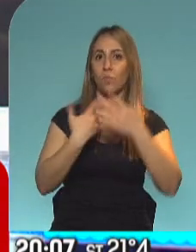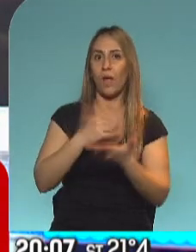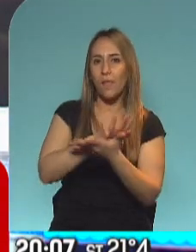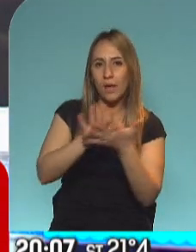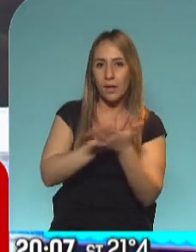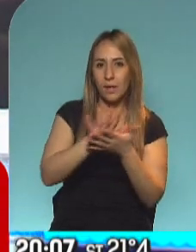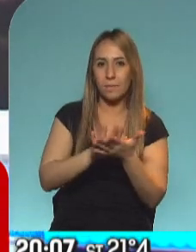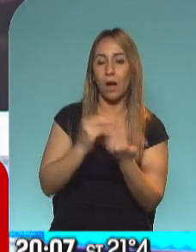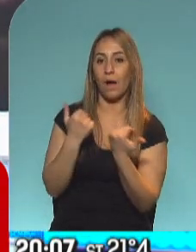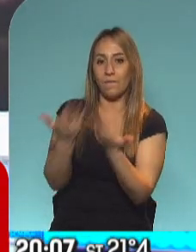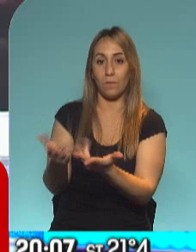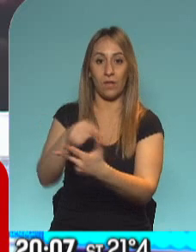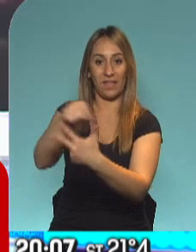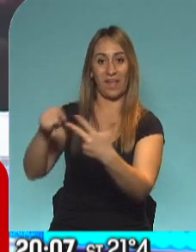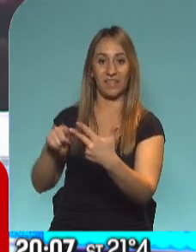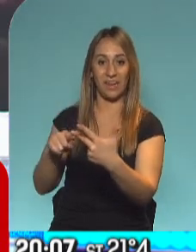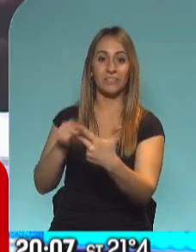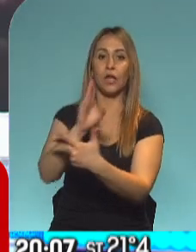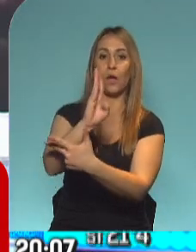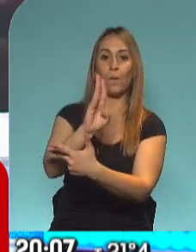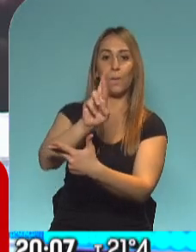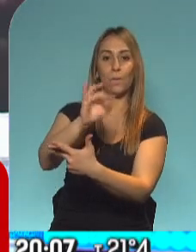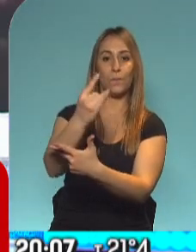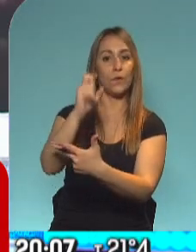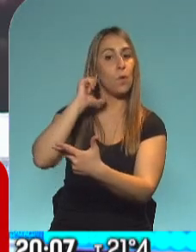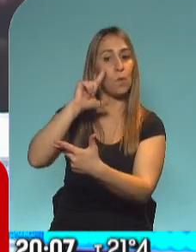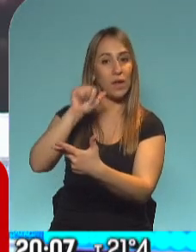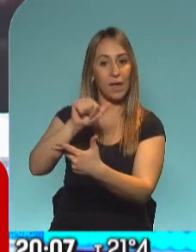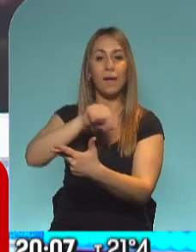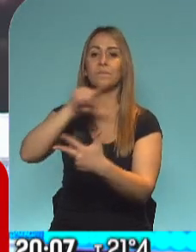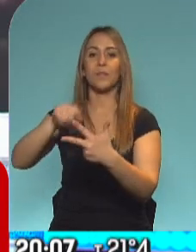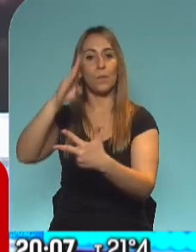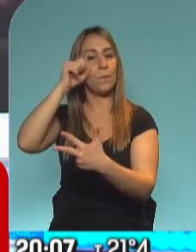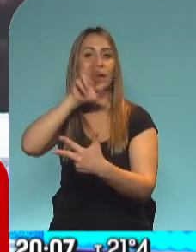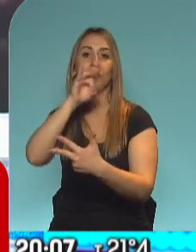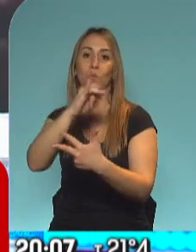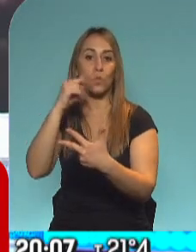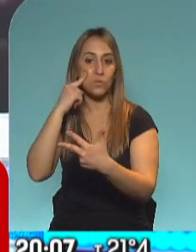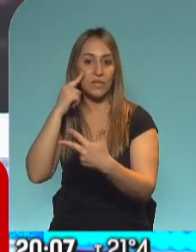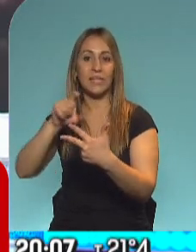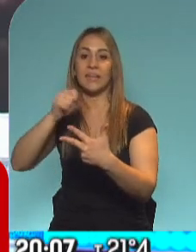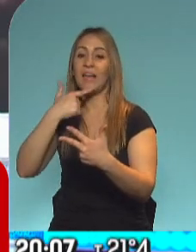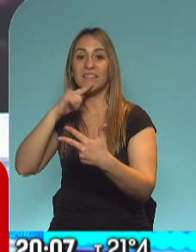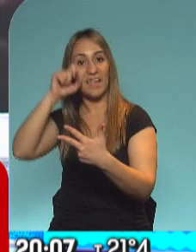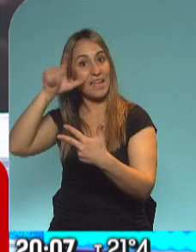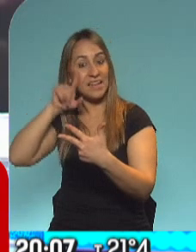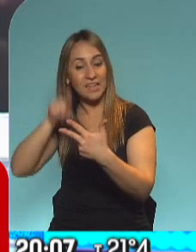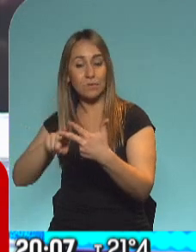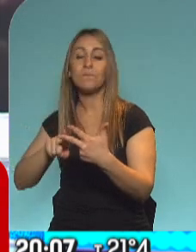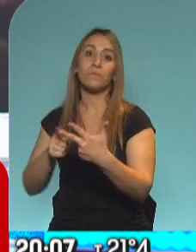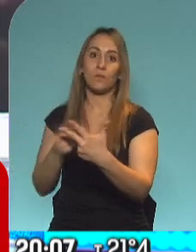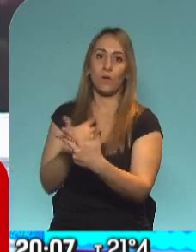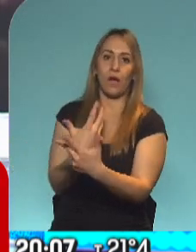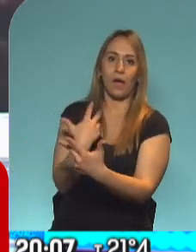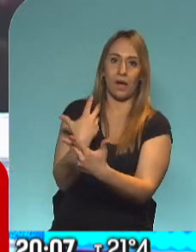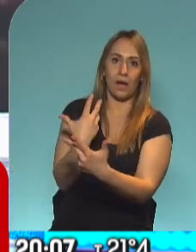postura de Bruglia, Bertuzzi y Castelli, resolvió todo. Ajá. Es claramente un respaldo, un apoyo a la posición de ellos. No